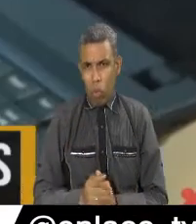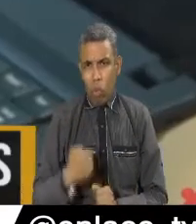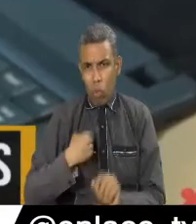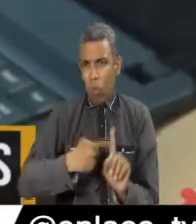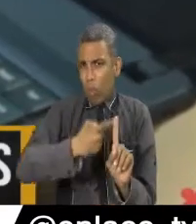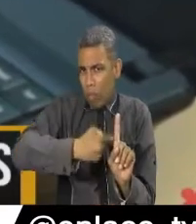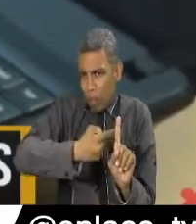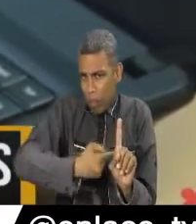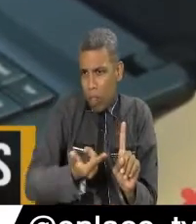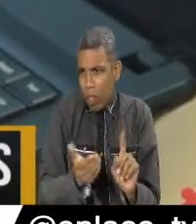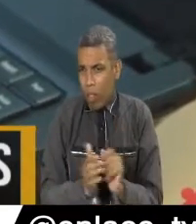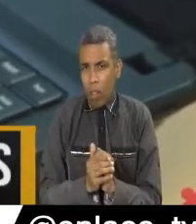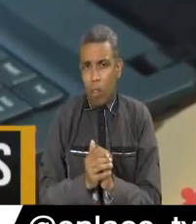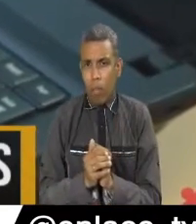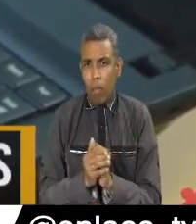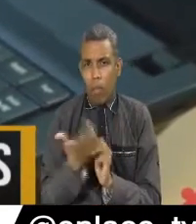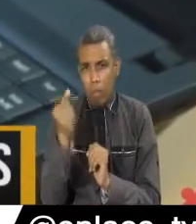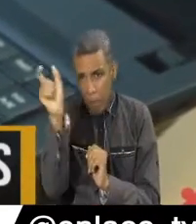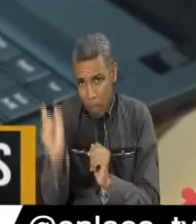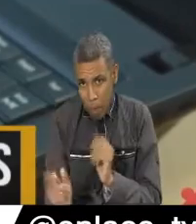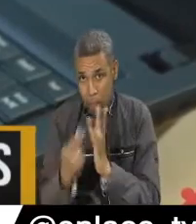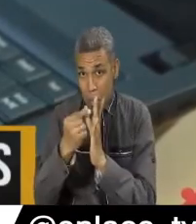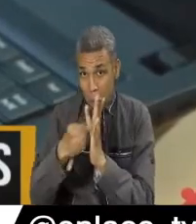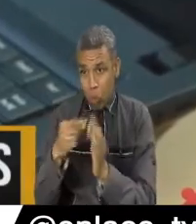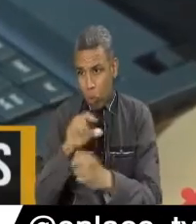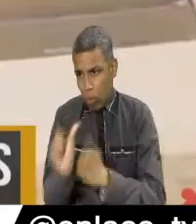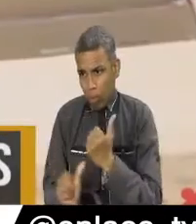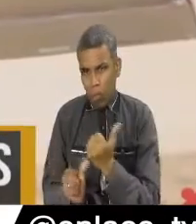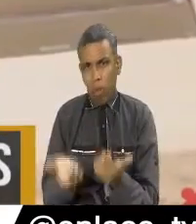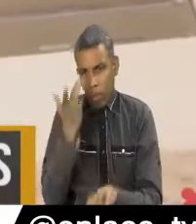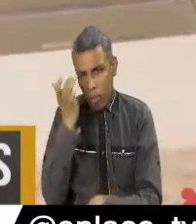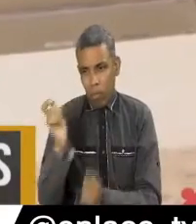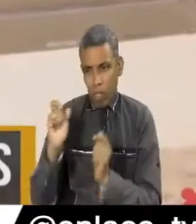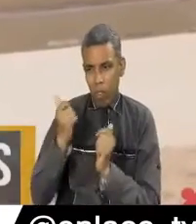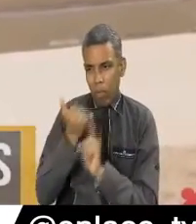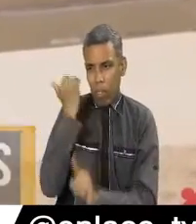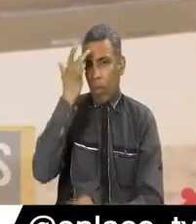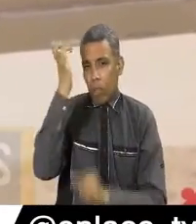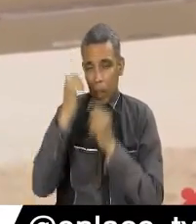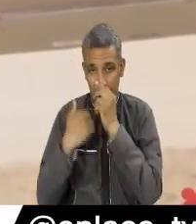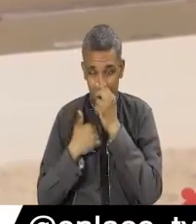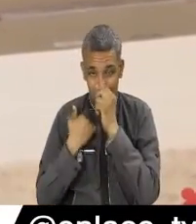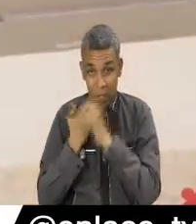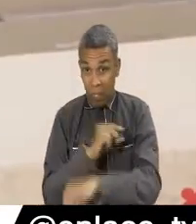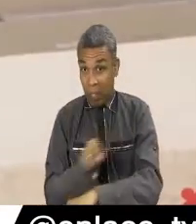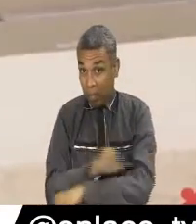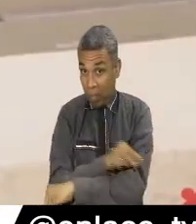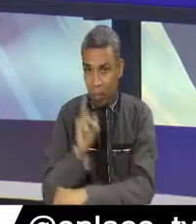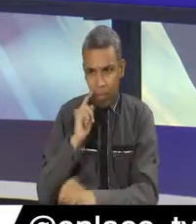él. La Personería Municipal estará realizando el seguimiento pertinente a este caso de salud.